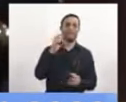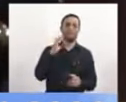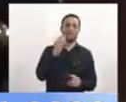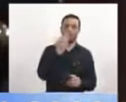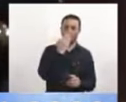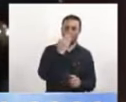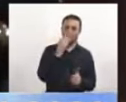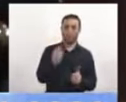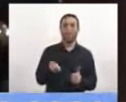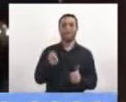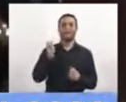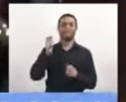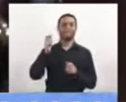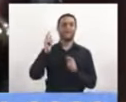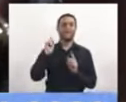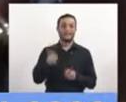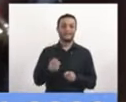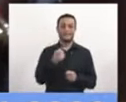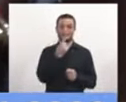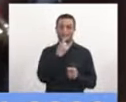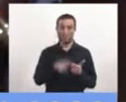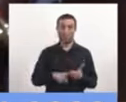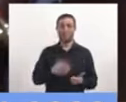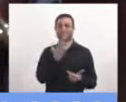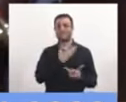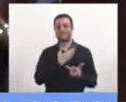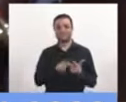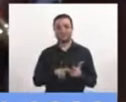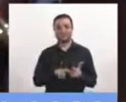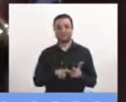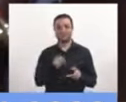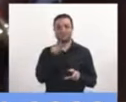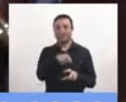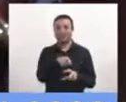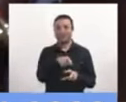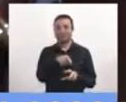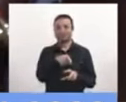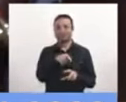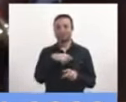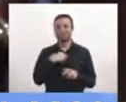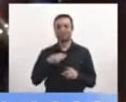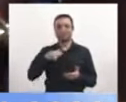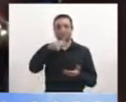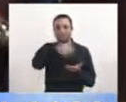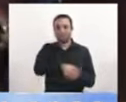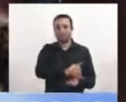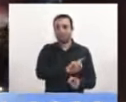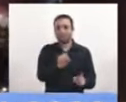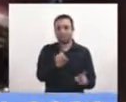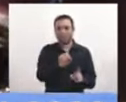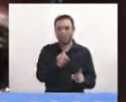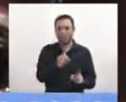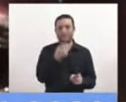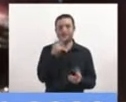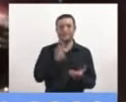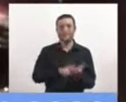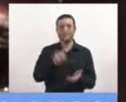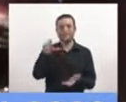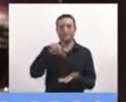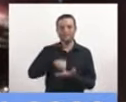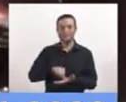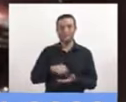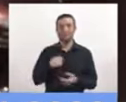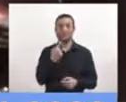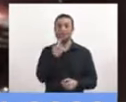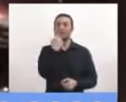coparticipar ahora el impuesto país, ya pasó. ¿Sí? Entonces, hablamos de federalismo, pero no ejecutamos